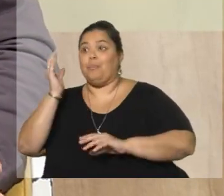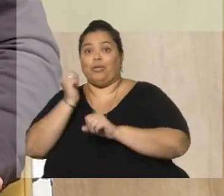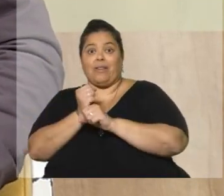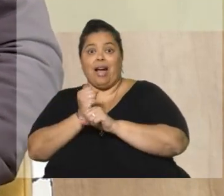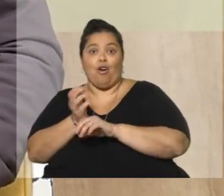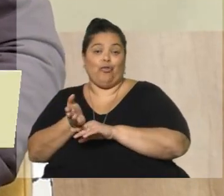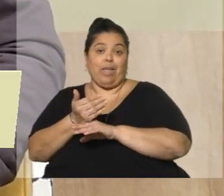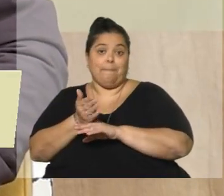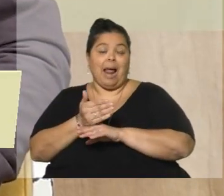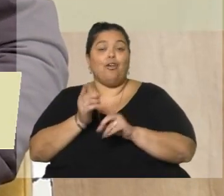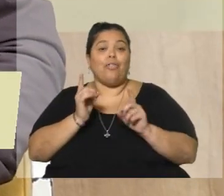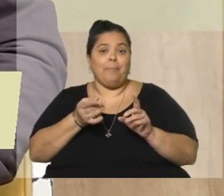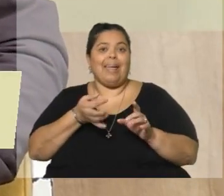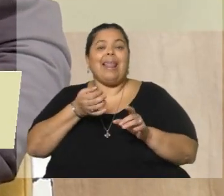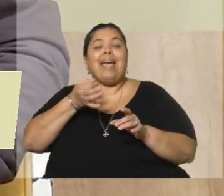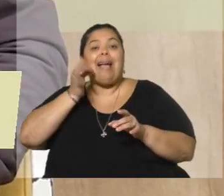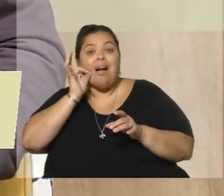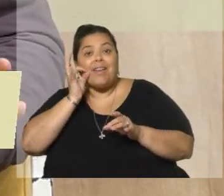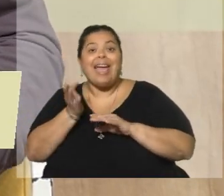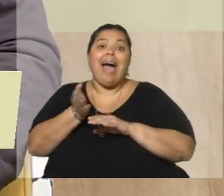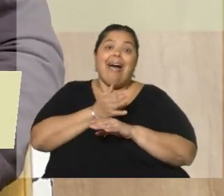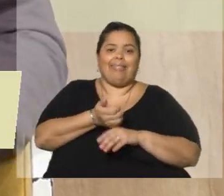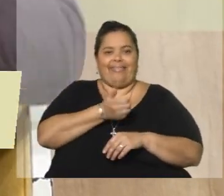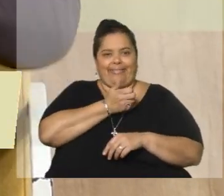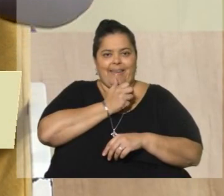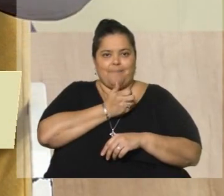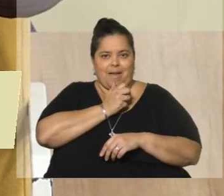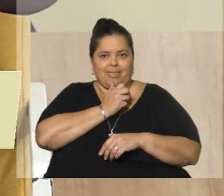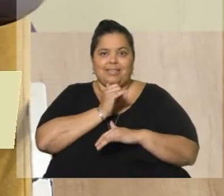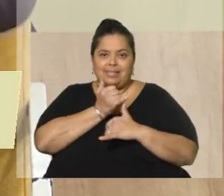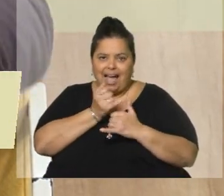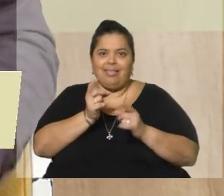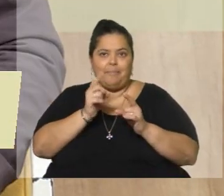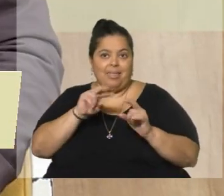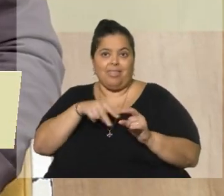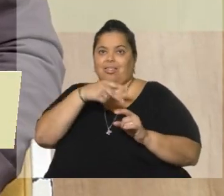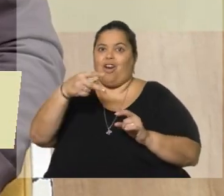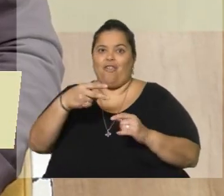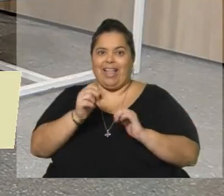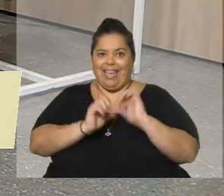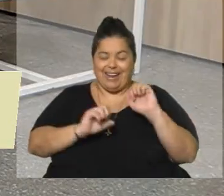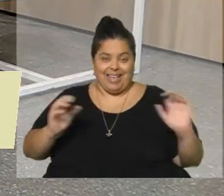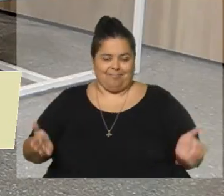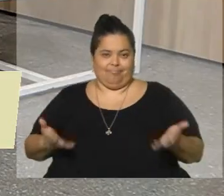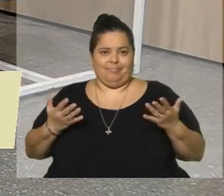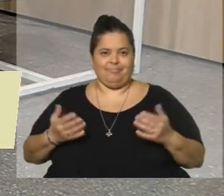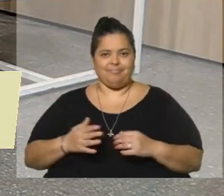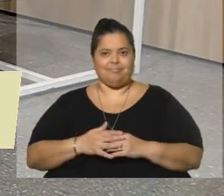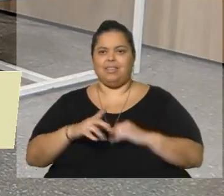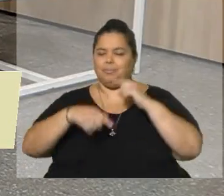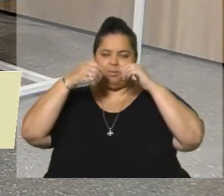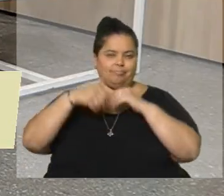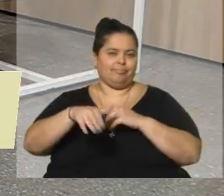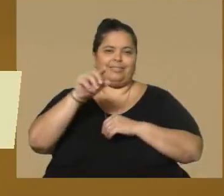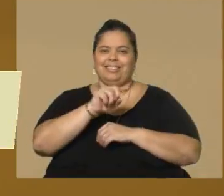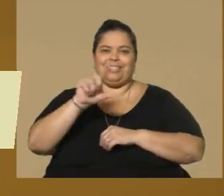el café aparte del mate un café antes del mate se te pone el doble de la energía y ahí de los 17 18